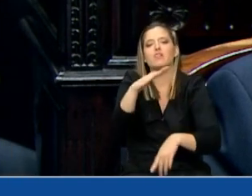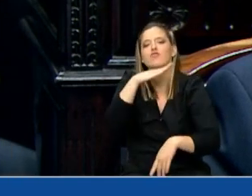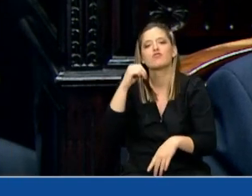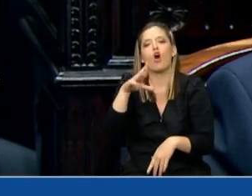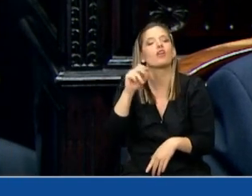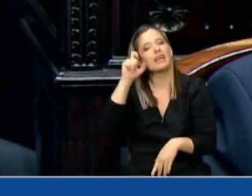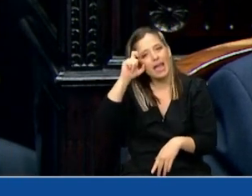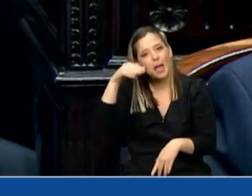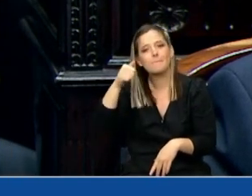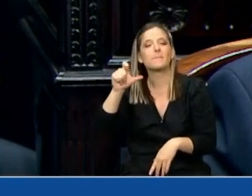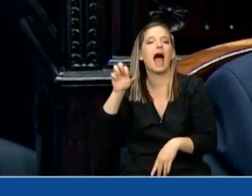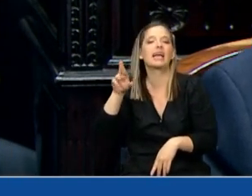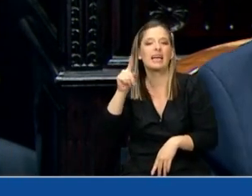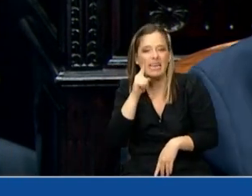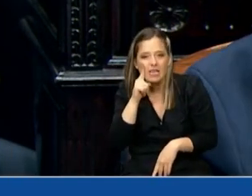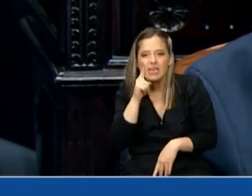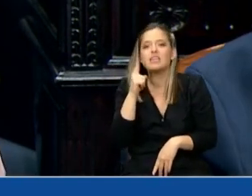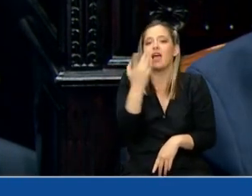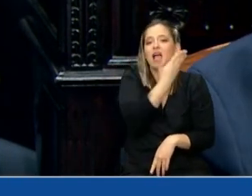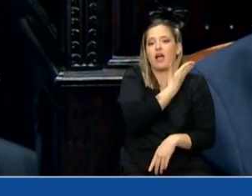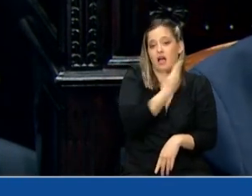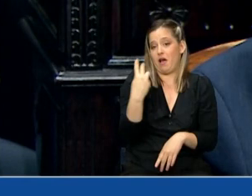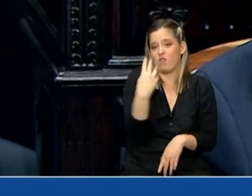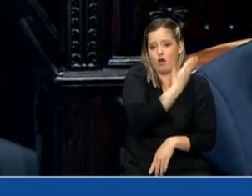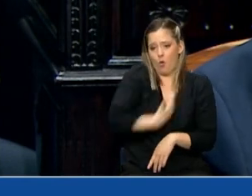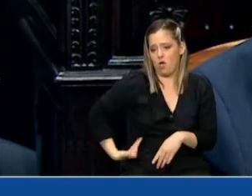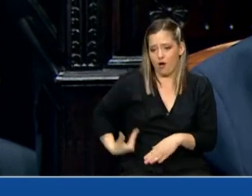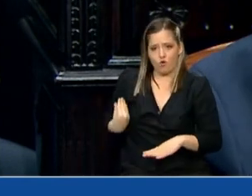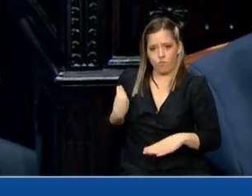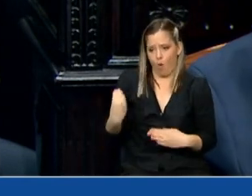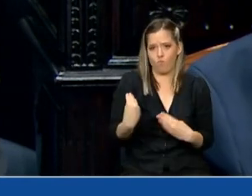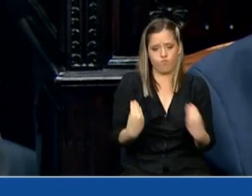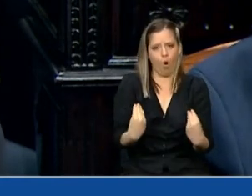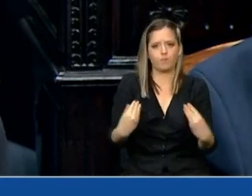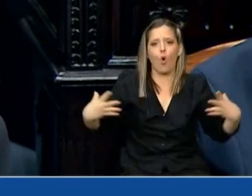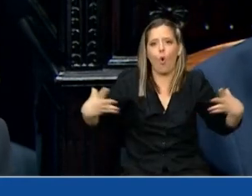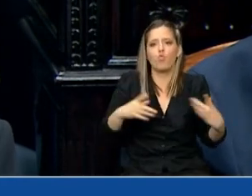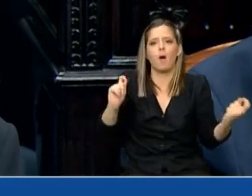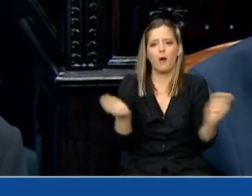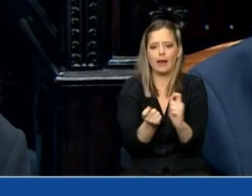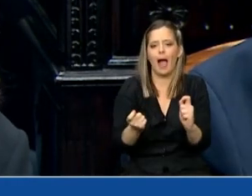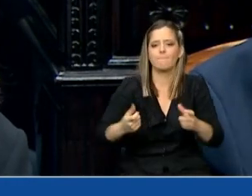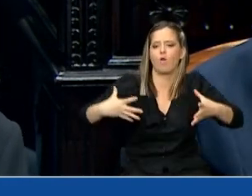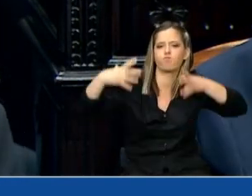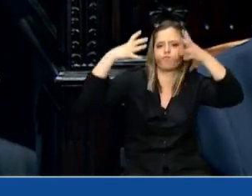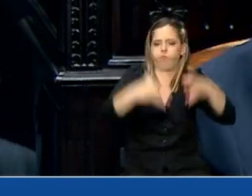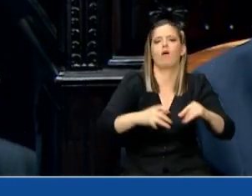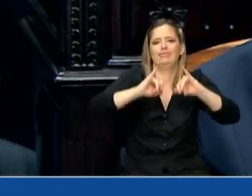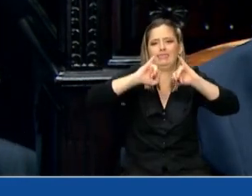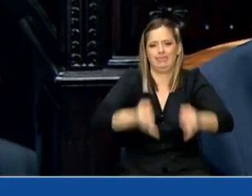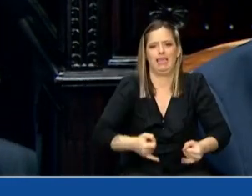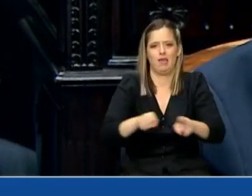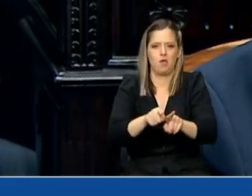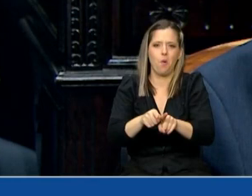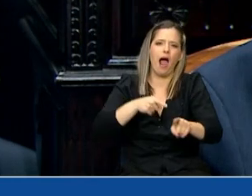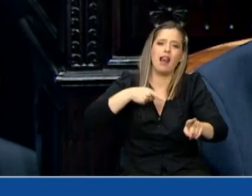el único candidato a jefe de gobierno, el que estuvo ahí. Juntos por el Cambio está donde tiene que estar, condenando